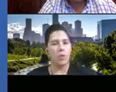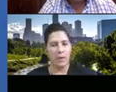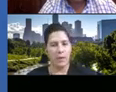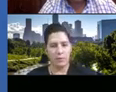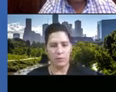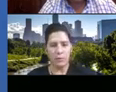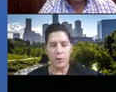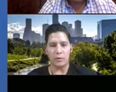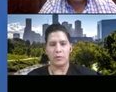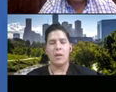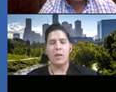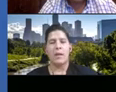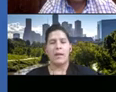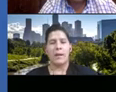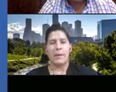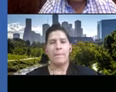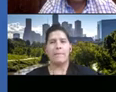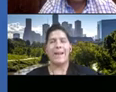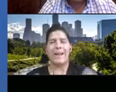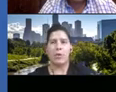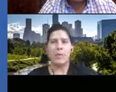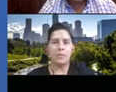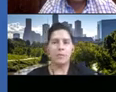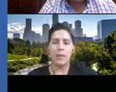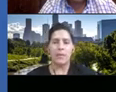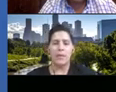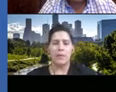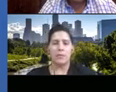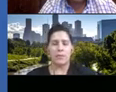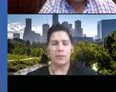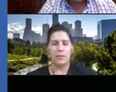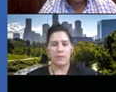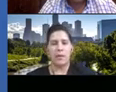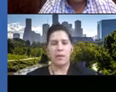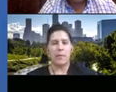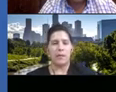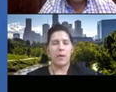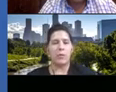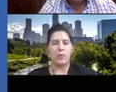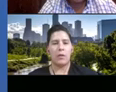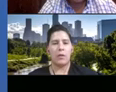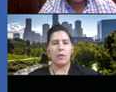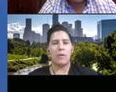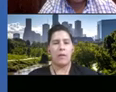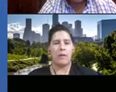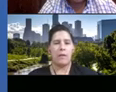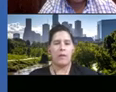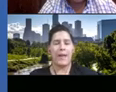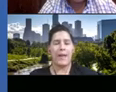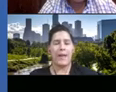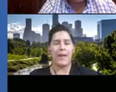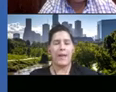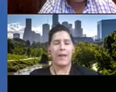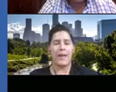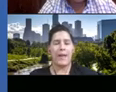puertos. La recomendación siempre que manden a sus clientes para tomar un crucero de Galveston es que hagan